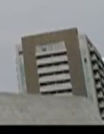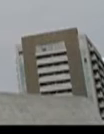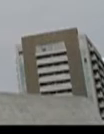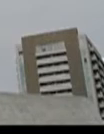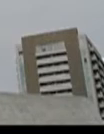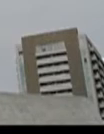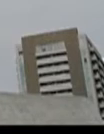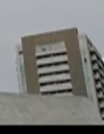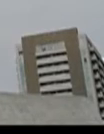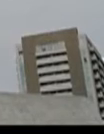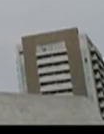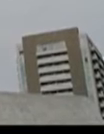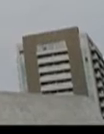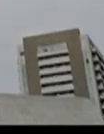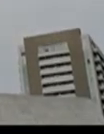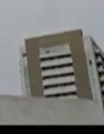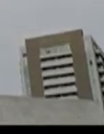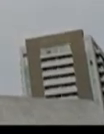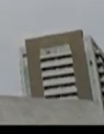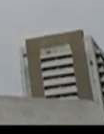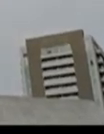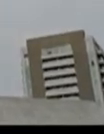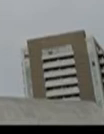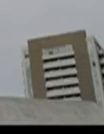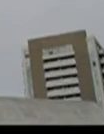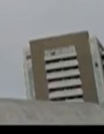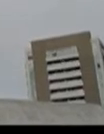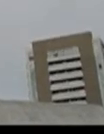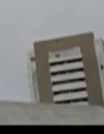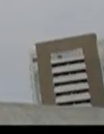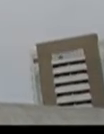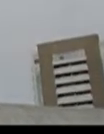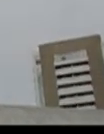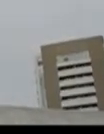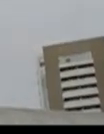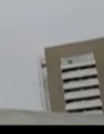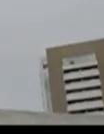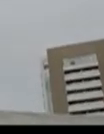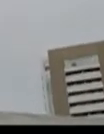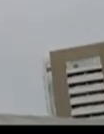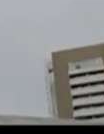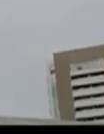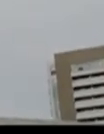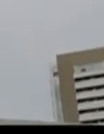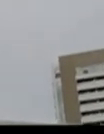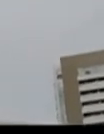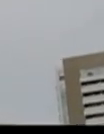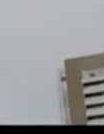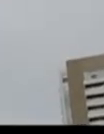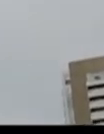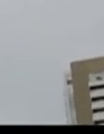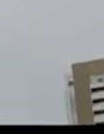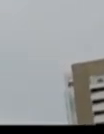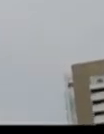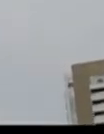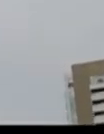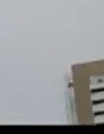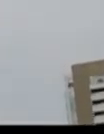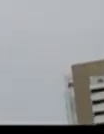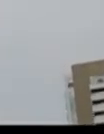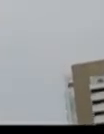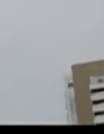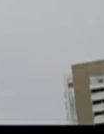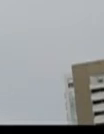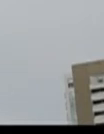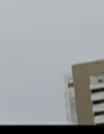fue una obra del arquitecto brasileño Oscar Niemeyer y que pretende precisamente sintetizar la unidad y el dolor que